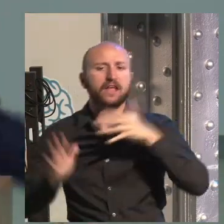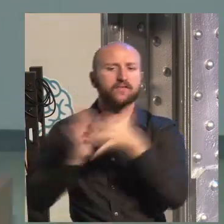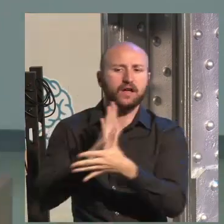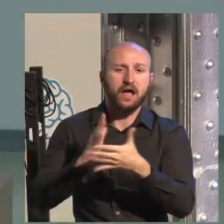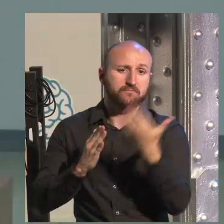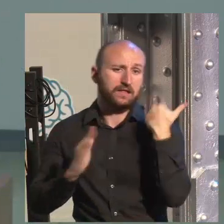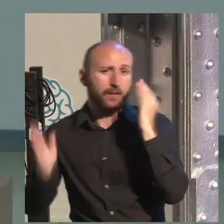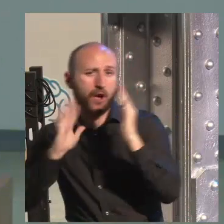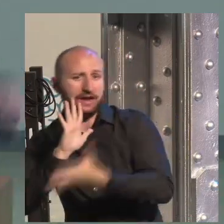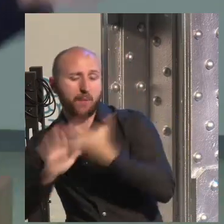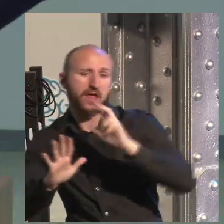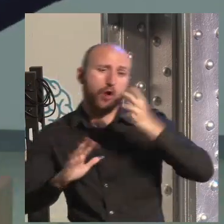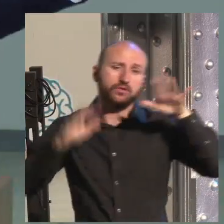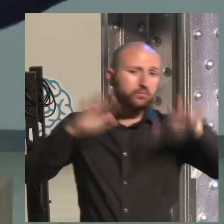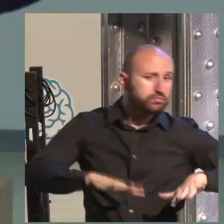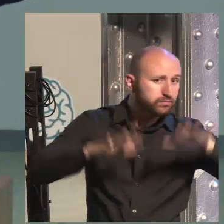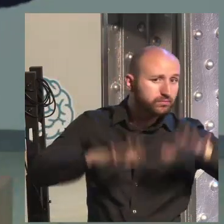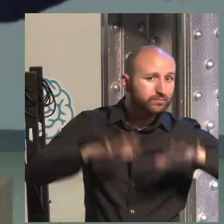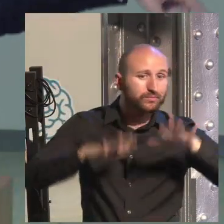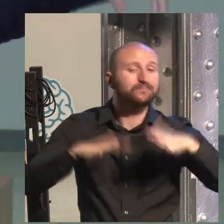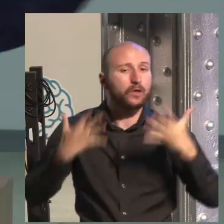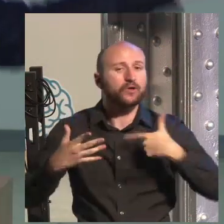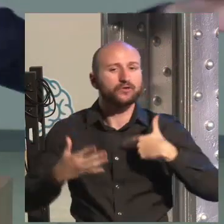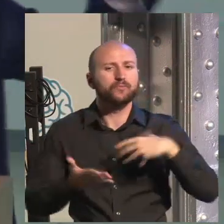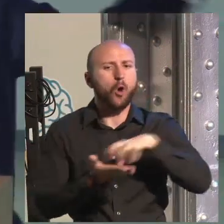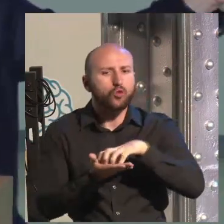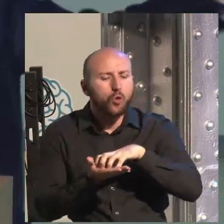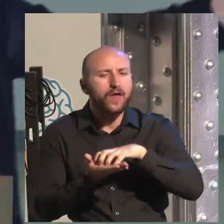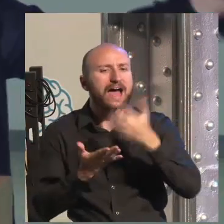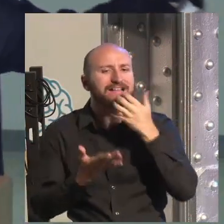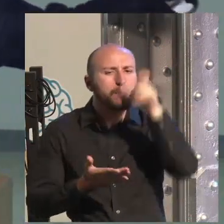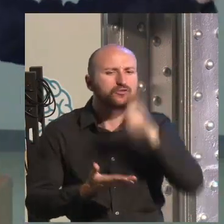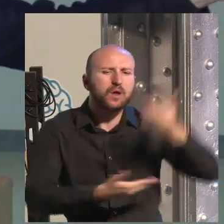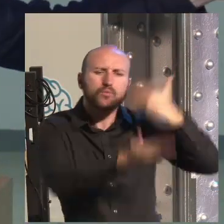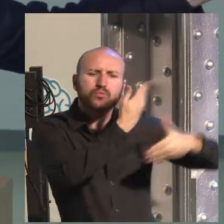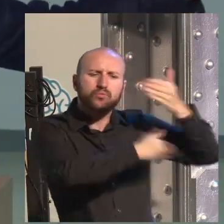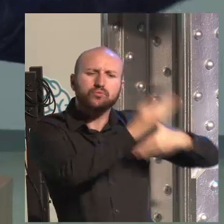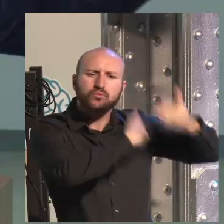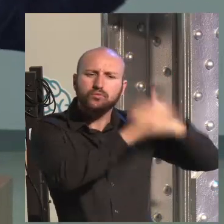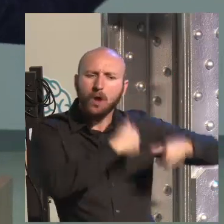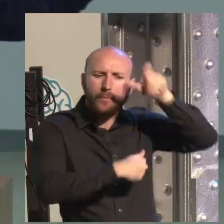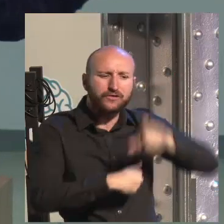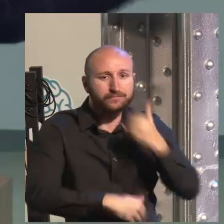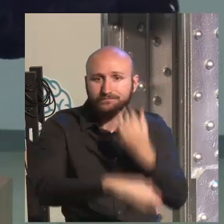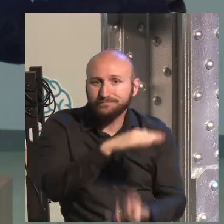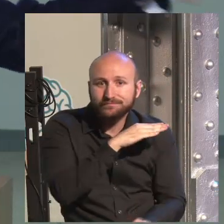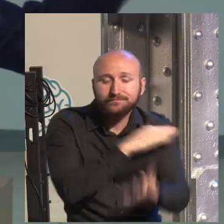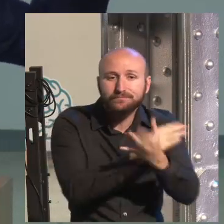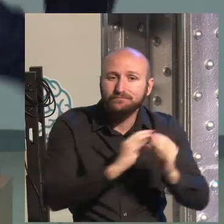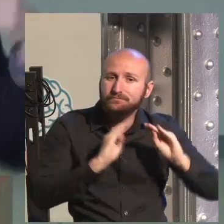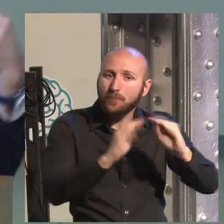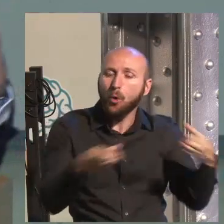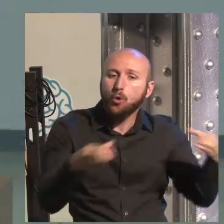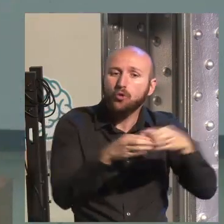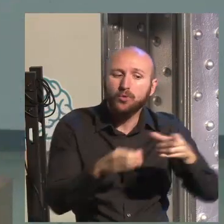algunos momentos que en otros. Y una de las preguntas que nos hacemos es si los neandertales, ya para ir terminando y recogiendo, si los neandertales